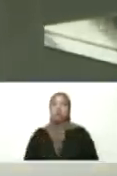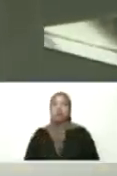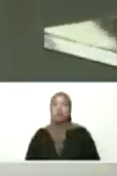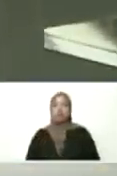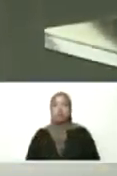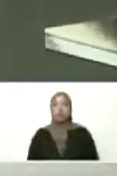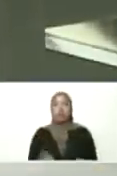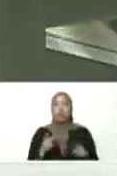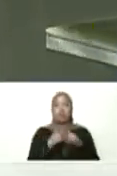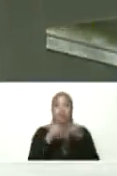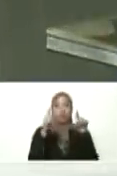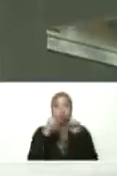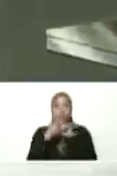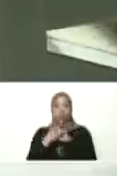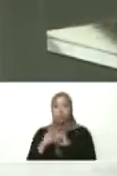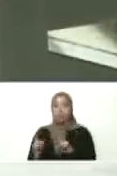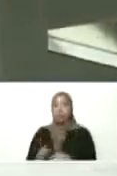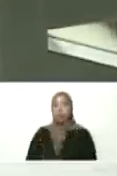etcétera, etcétera, ¿verdad?